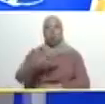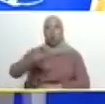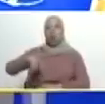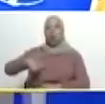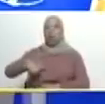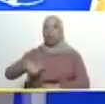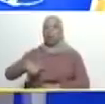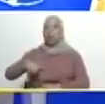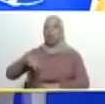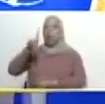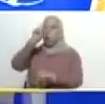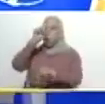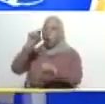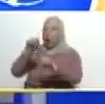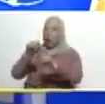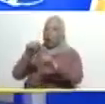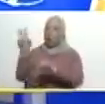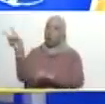región,